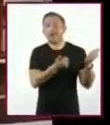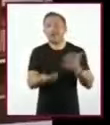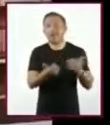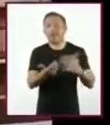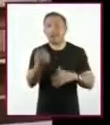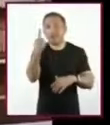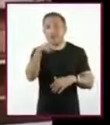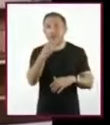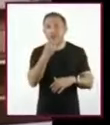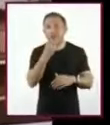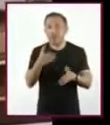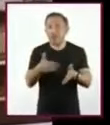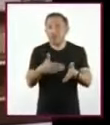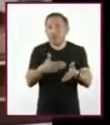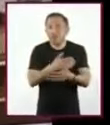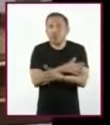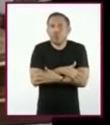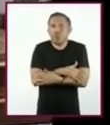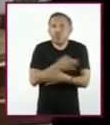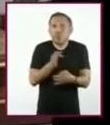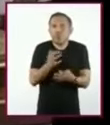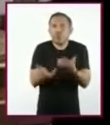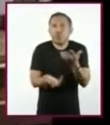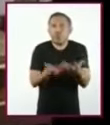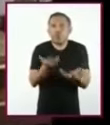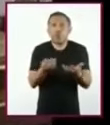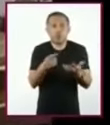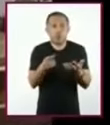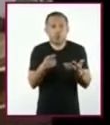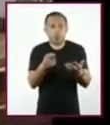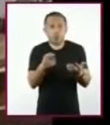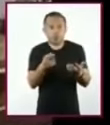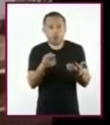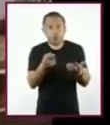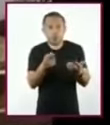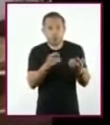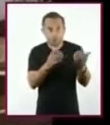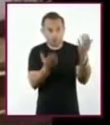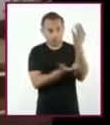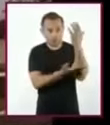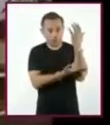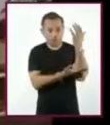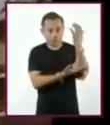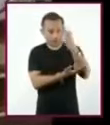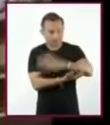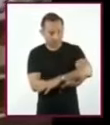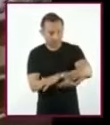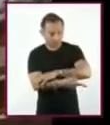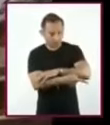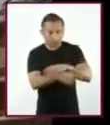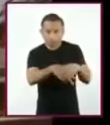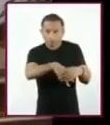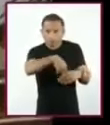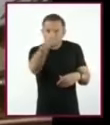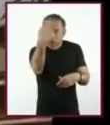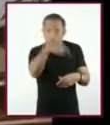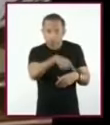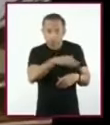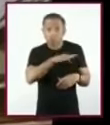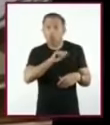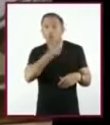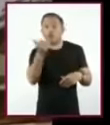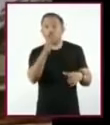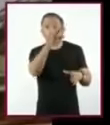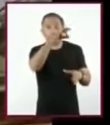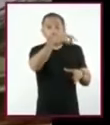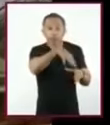calentar, pero entonces no puedes sembrar o no siembras nuevos árboles que crezcan, digamos, a tiempo